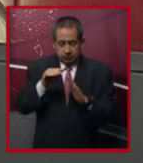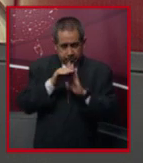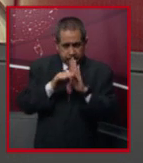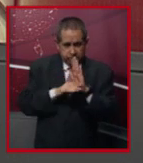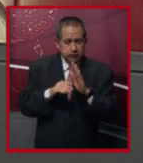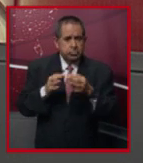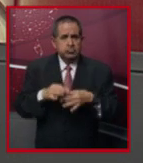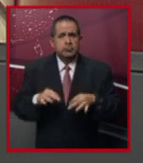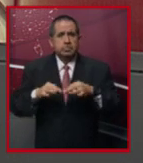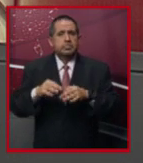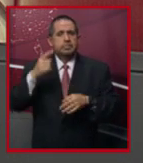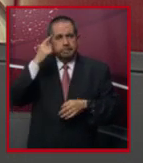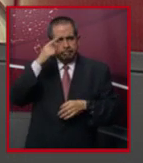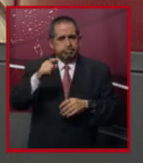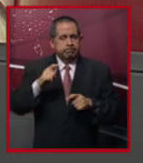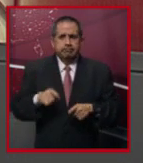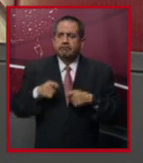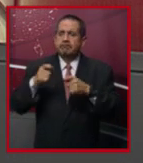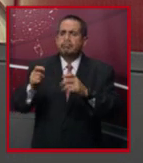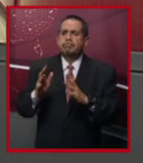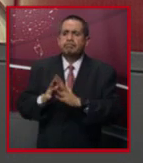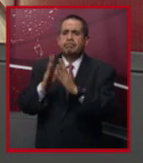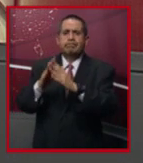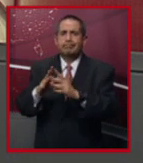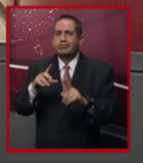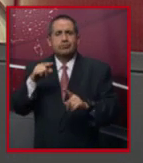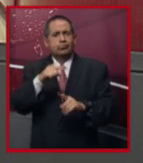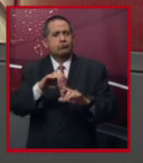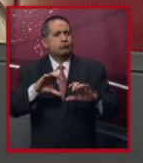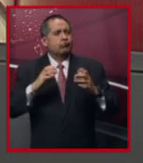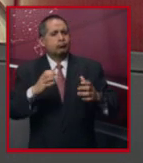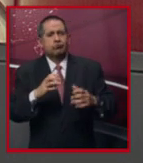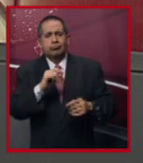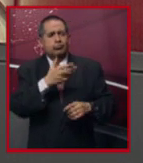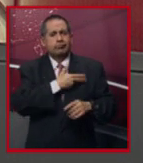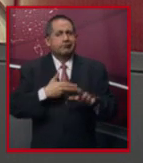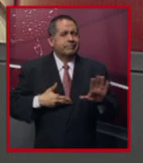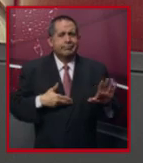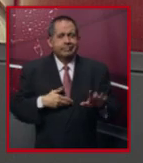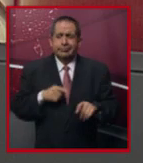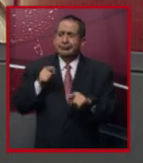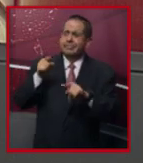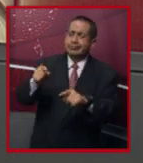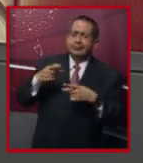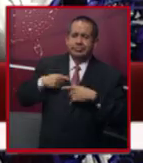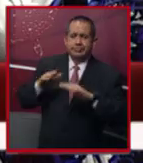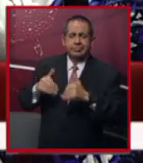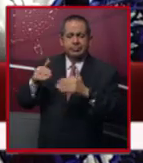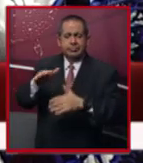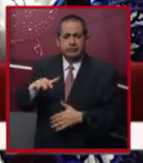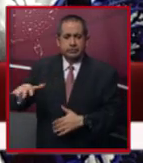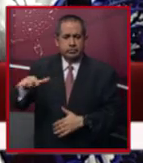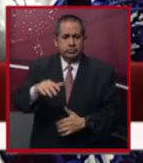hechos para que recaigan en los ciudadanos, no en el Congreso ni en la Presidencia de la República.